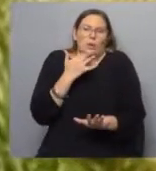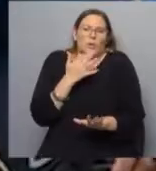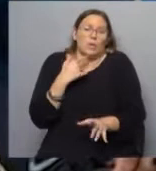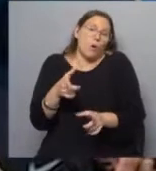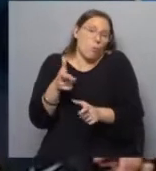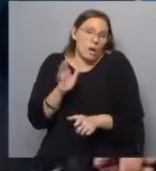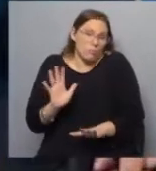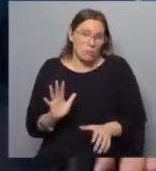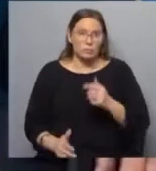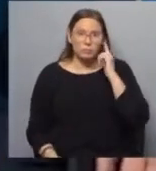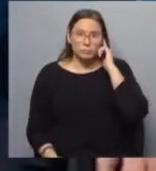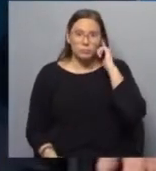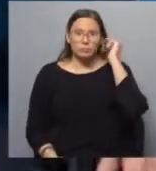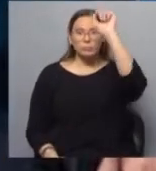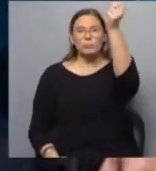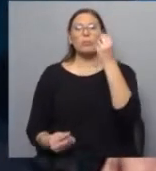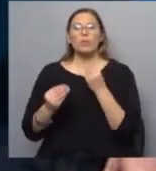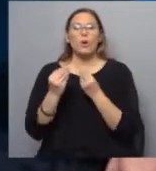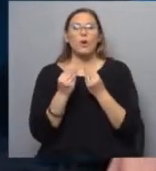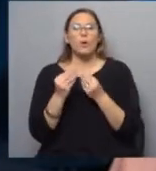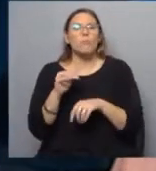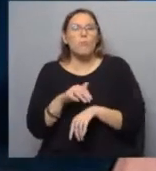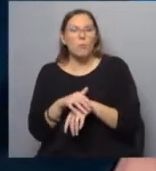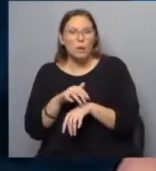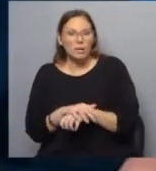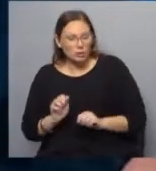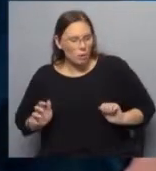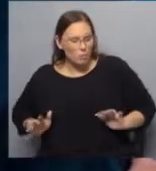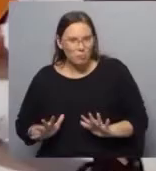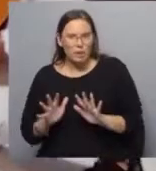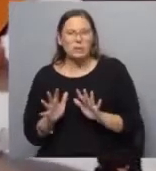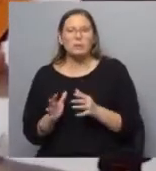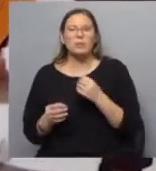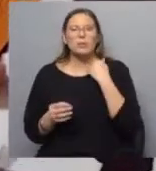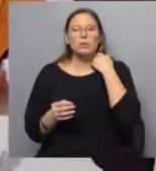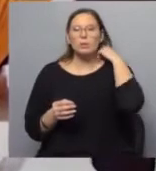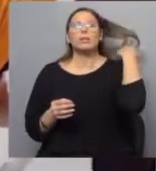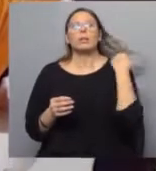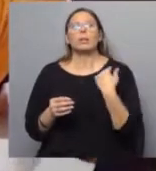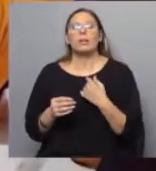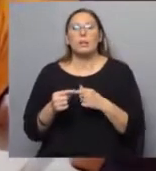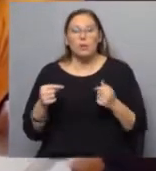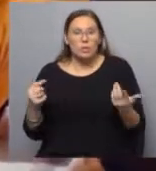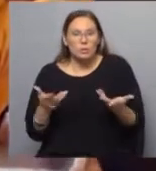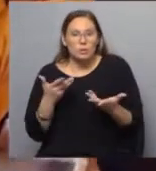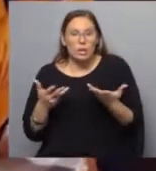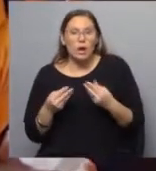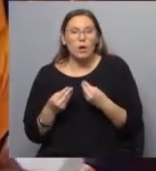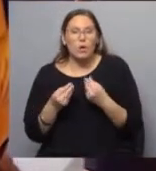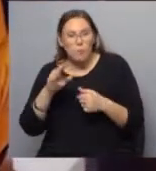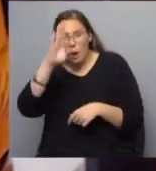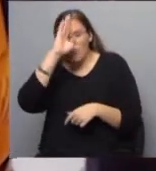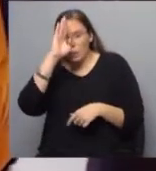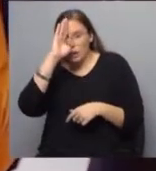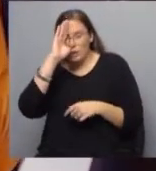arma, es un arma. Bueno, ¿cómo describís todo el momento, la preparación? ¿Qué particularidades tiene? ¿Cómo uno